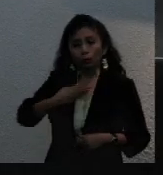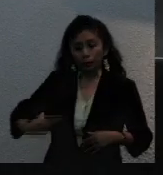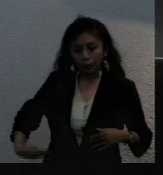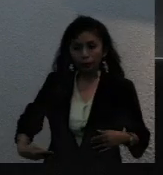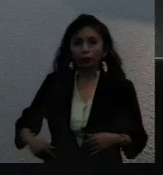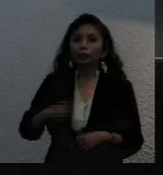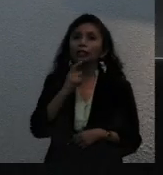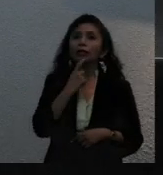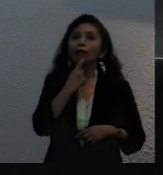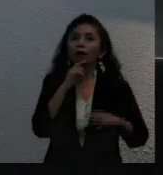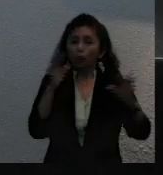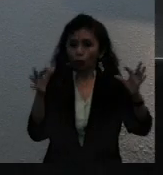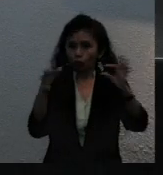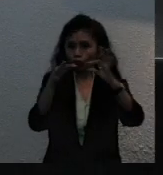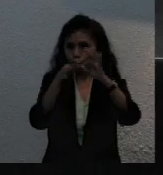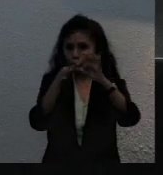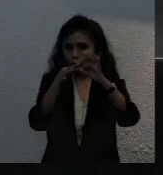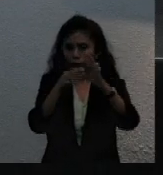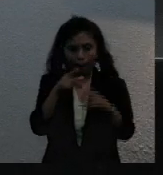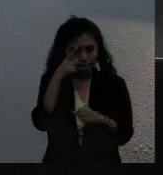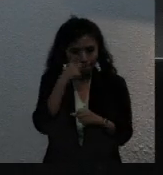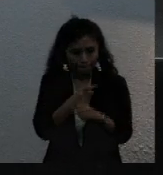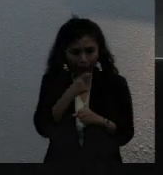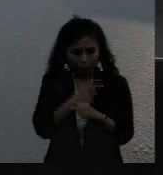Obrador: primero los pobres.